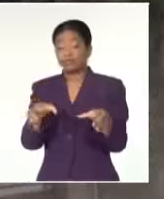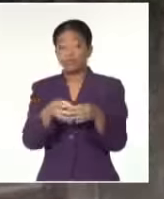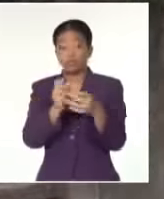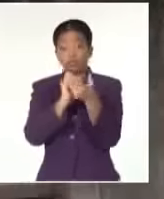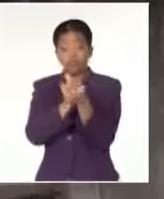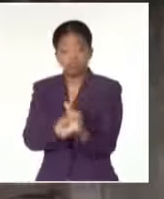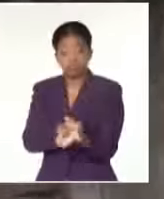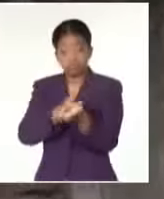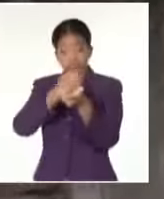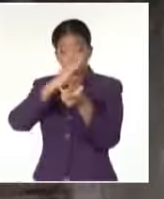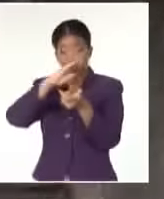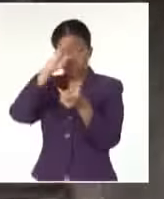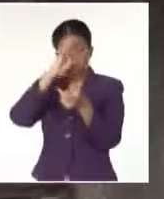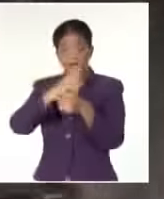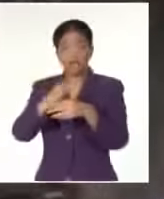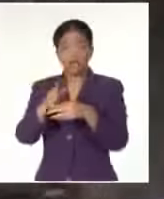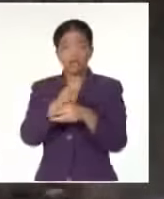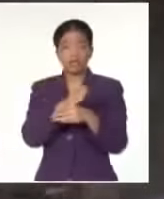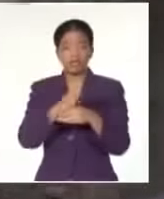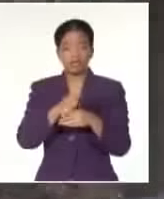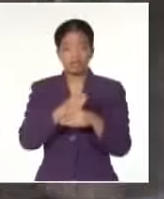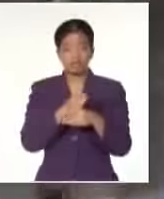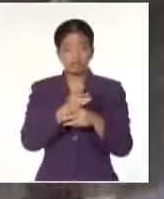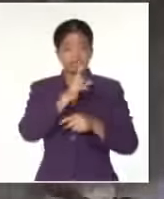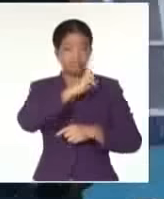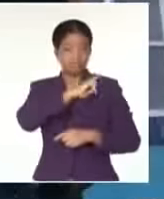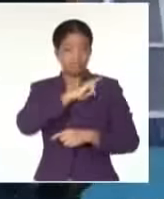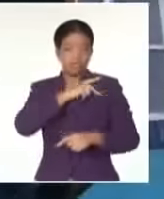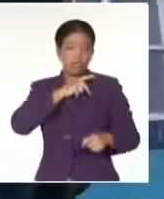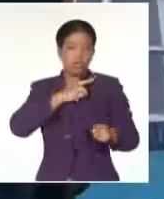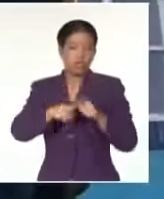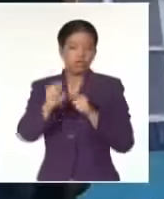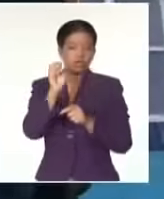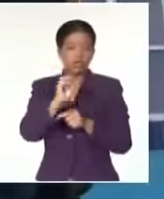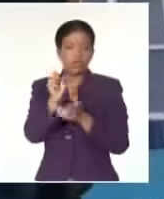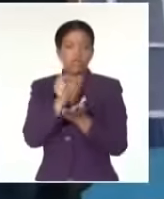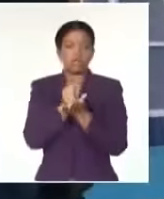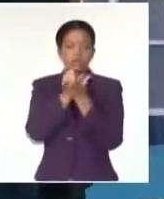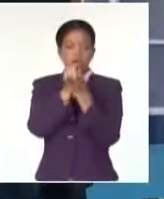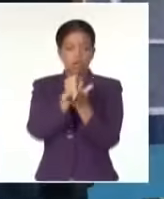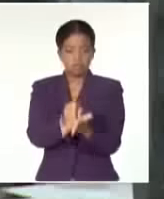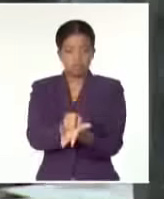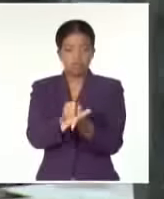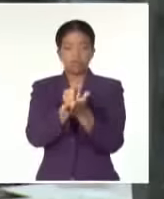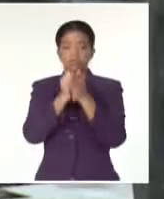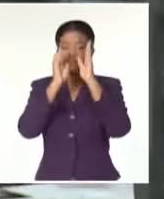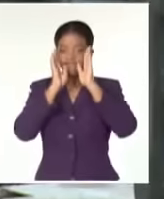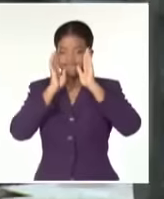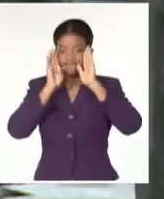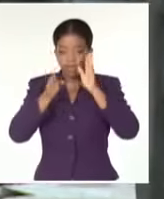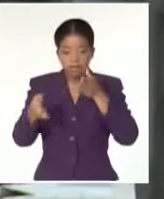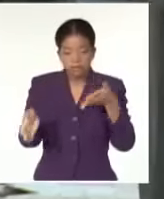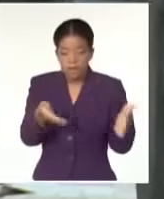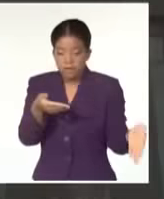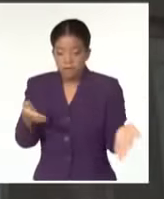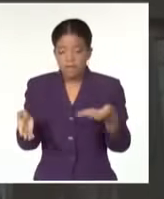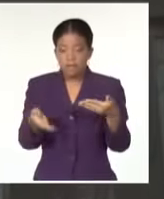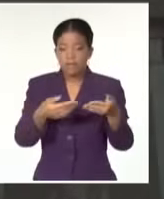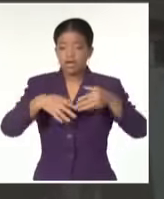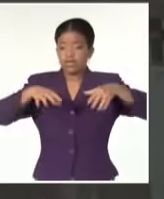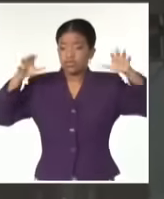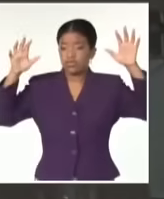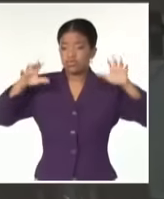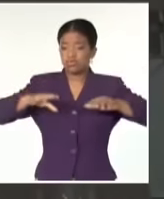de varios mandos del Ministerio del Interior y otros organismos que apoyan en las labores, se concentran en la extracción de los escombros. La lluvia, que de